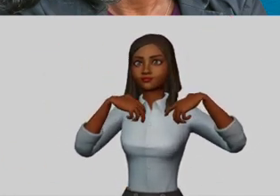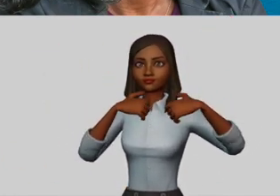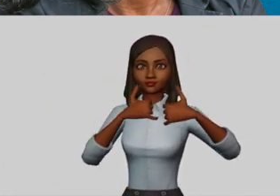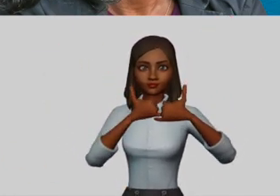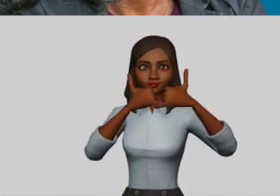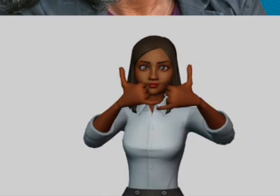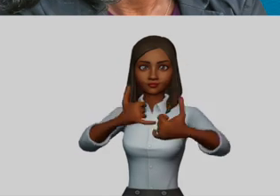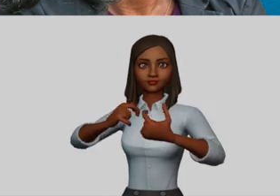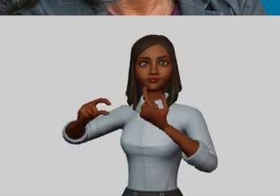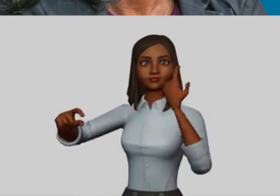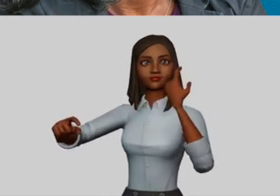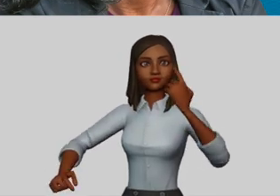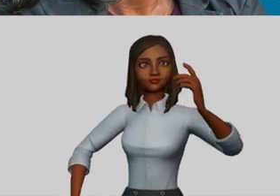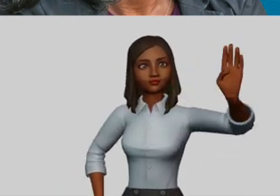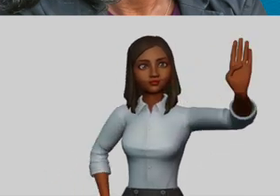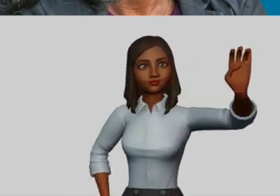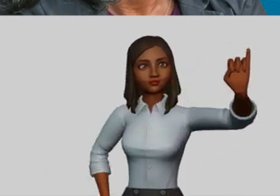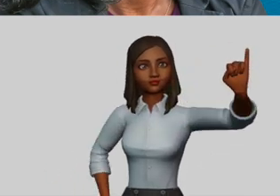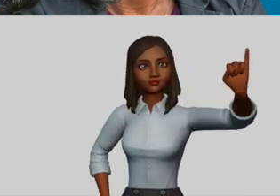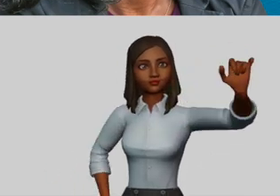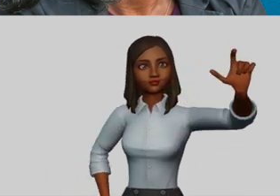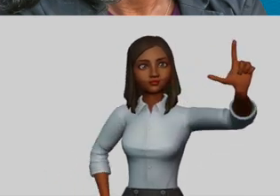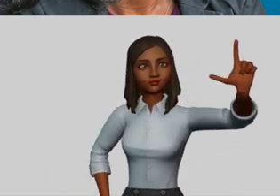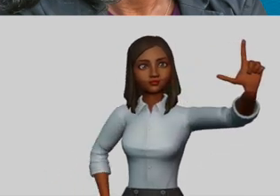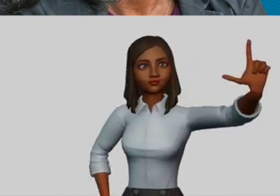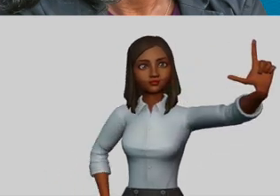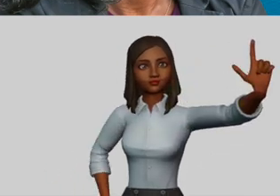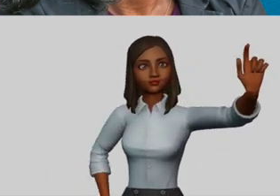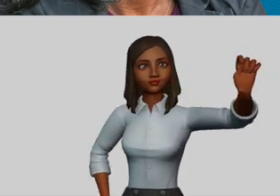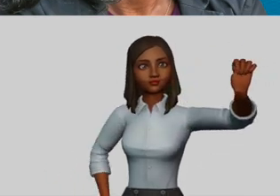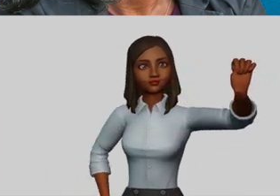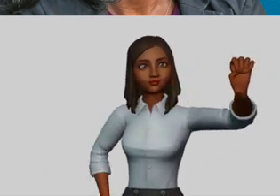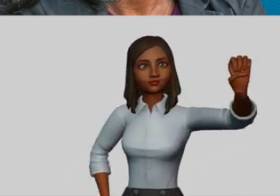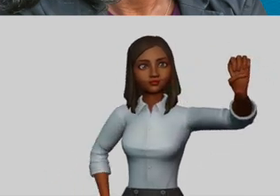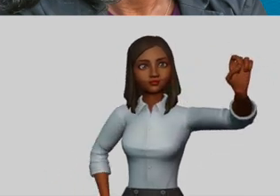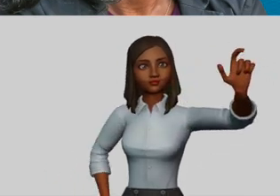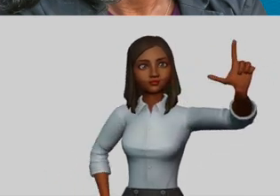Creo que el gobierno es importante. Ahora, no le estoy diciendo a nadie que no.